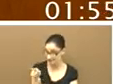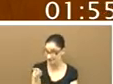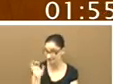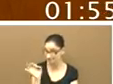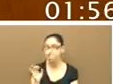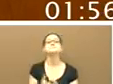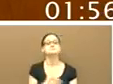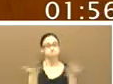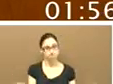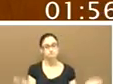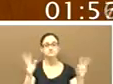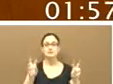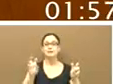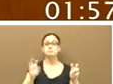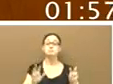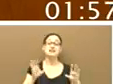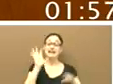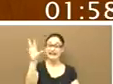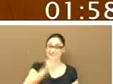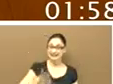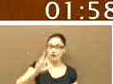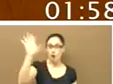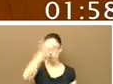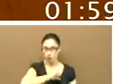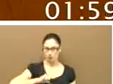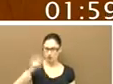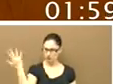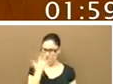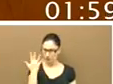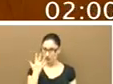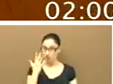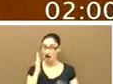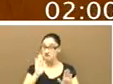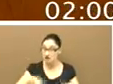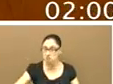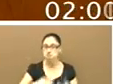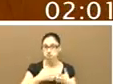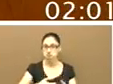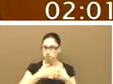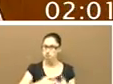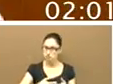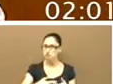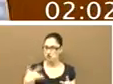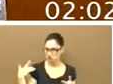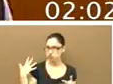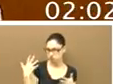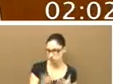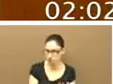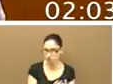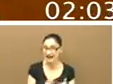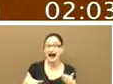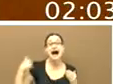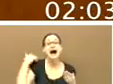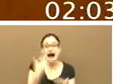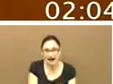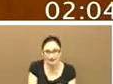Bien, con todos los recelos que levantó el Estado autonómico, lo cierto es que han funcionado durante un tiempo, sobre todo hasta que se han desarrollado